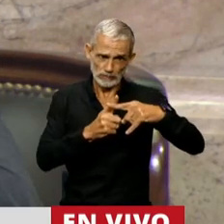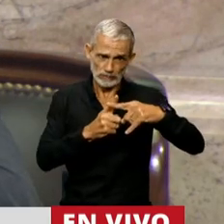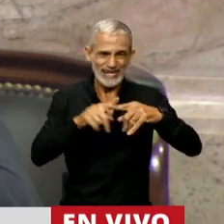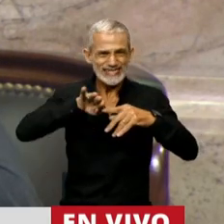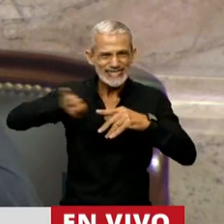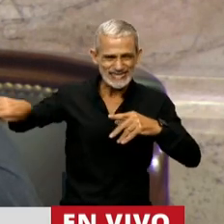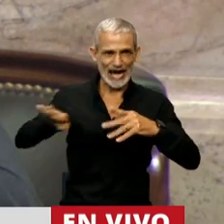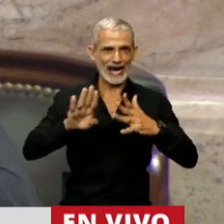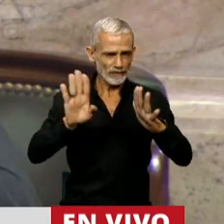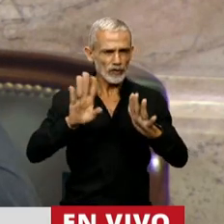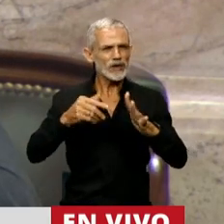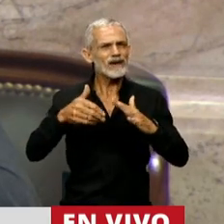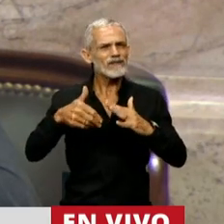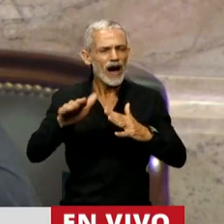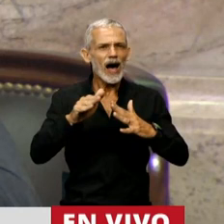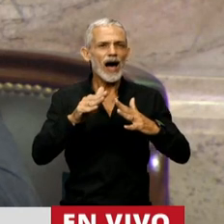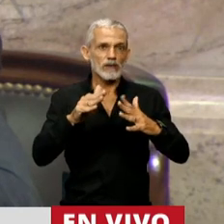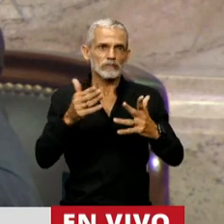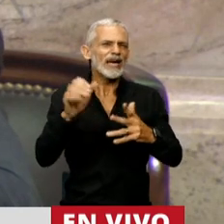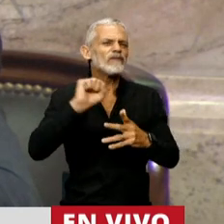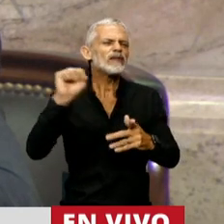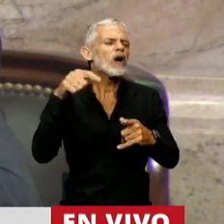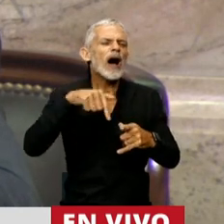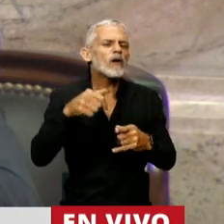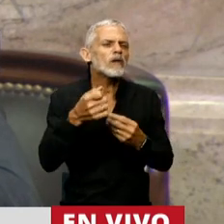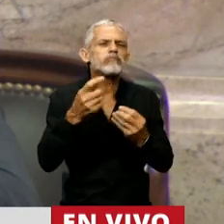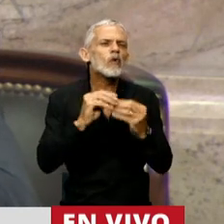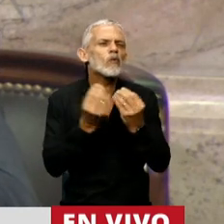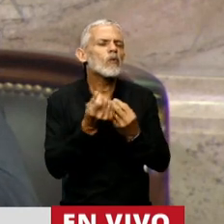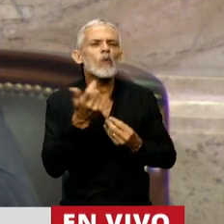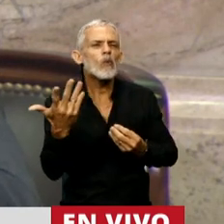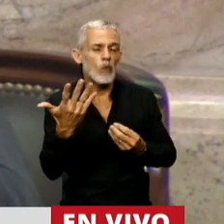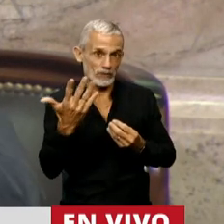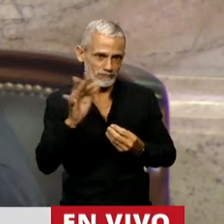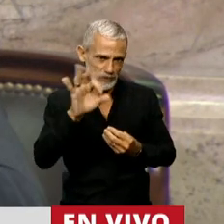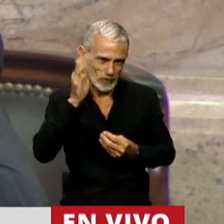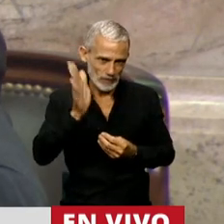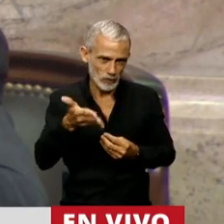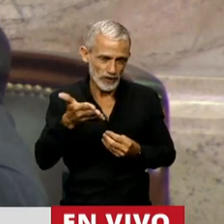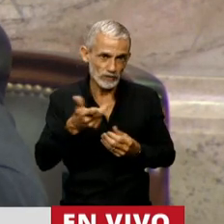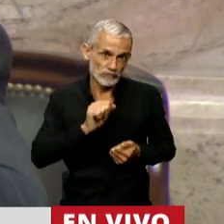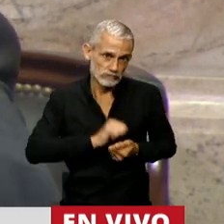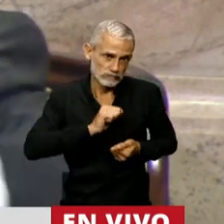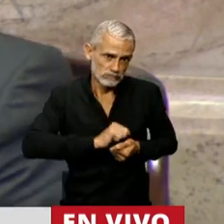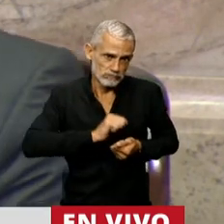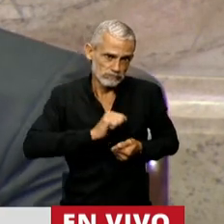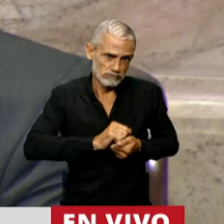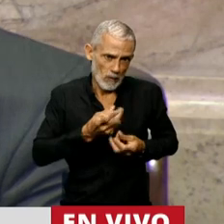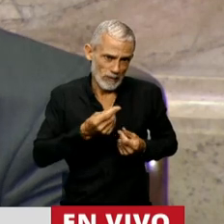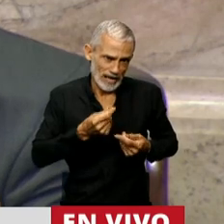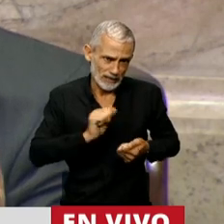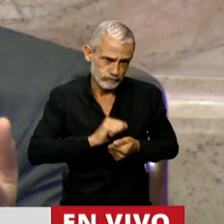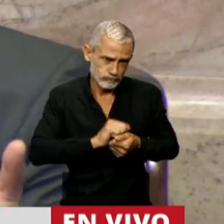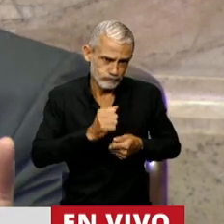cuando vamos a pisar el 50% de inflación y la maquinita sigue y sigue y sigue imprimiendo. Atan